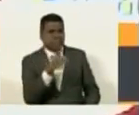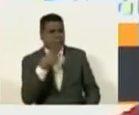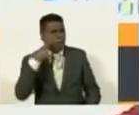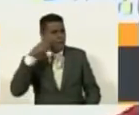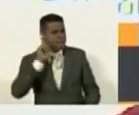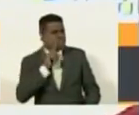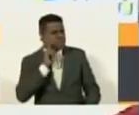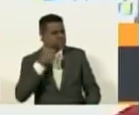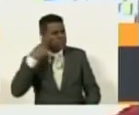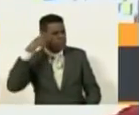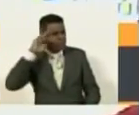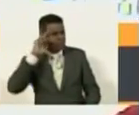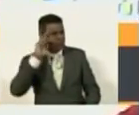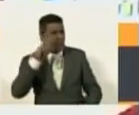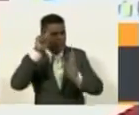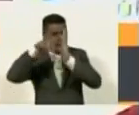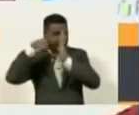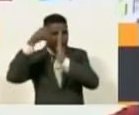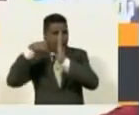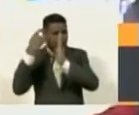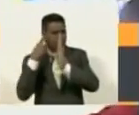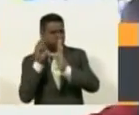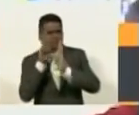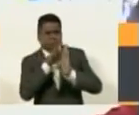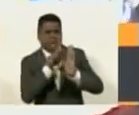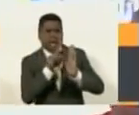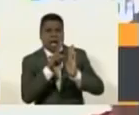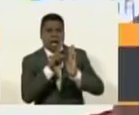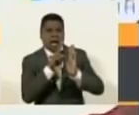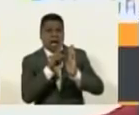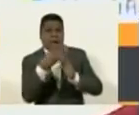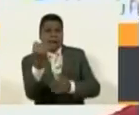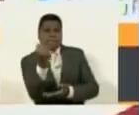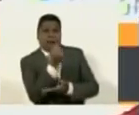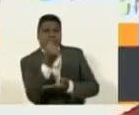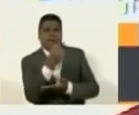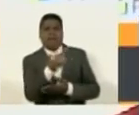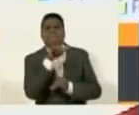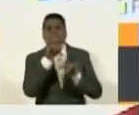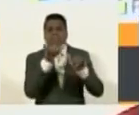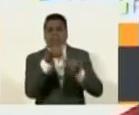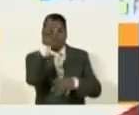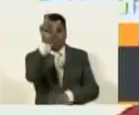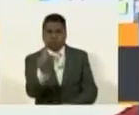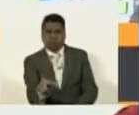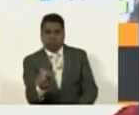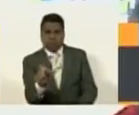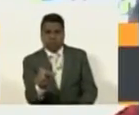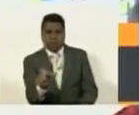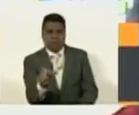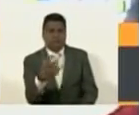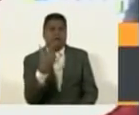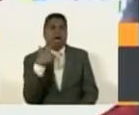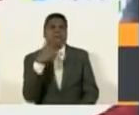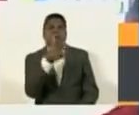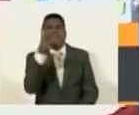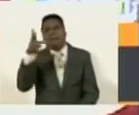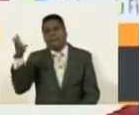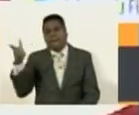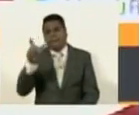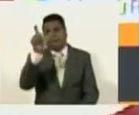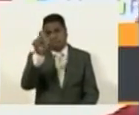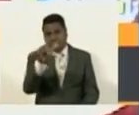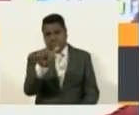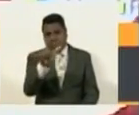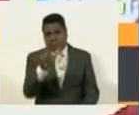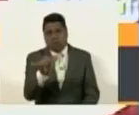hacen montajes de cámaras de televisión, matan ellos a su misma gente. Miren, a estas alturas del partido, yo entiendo